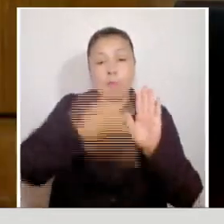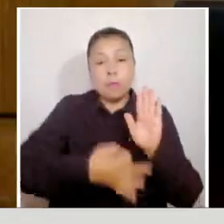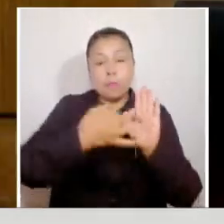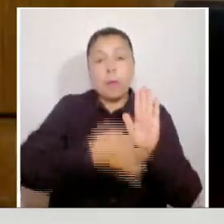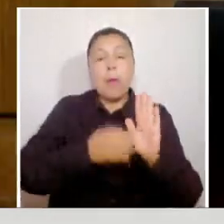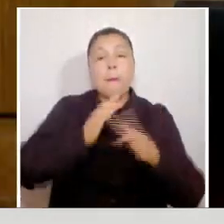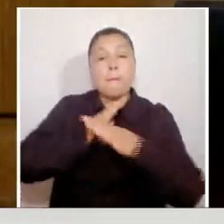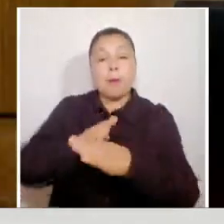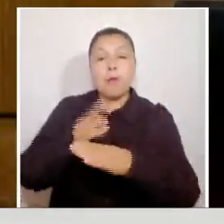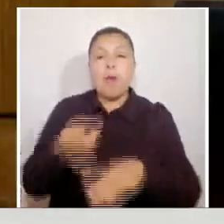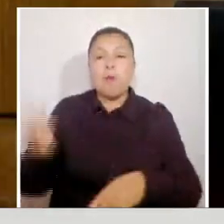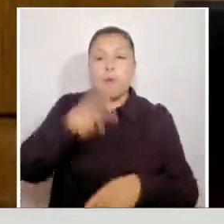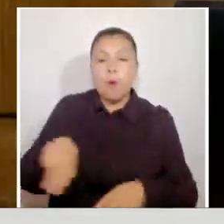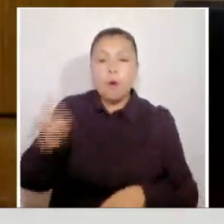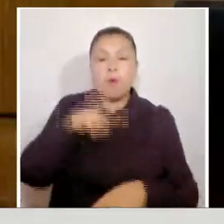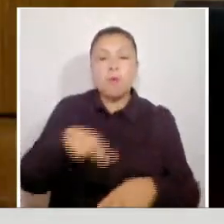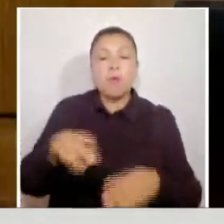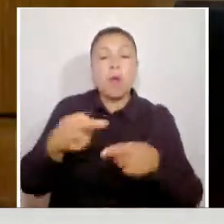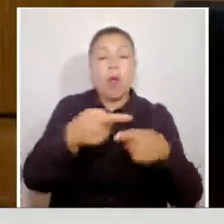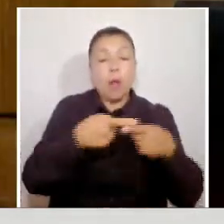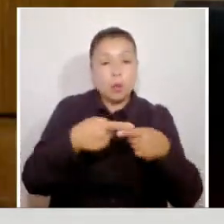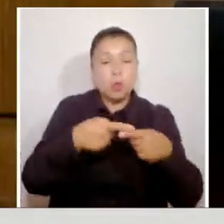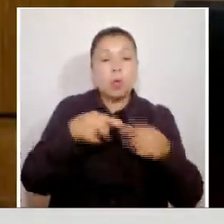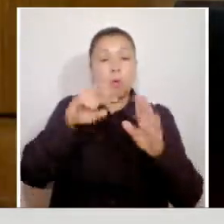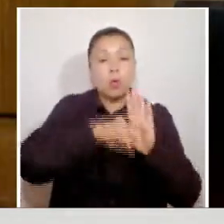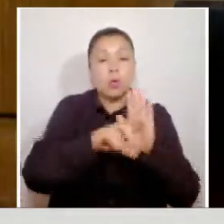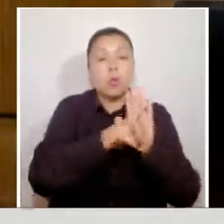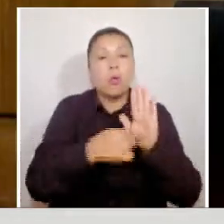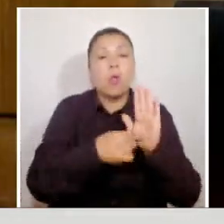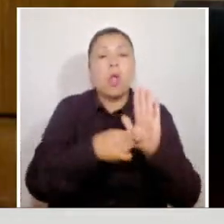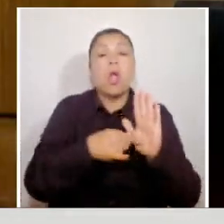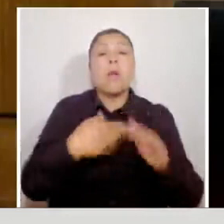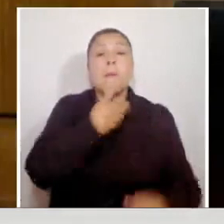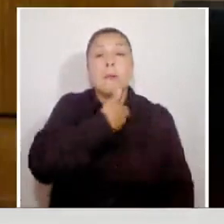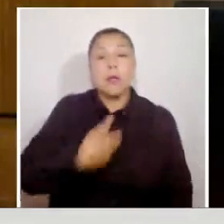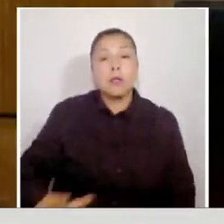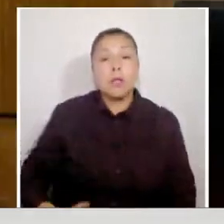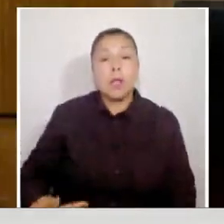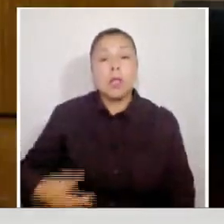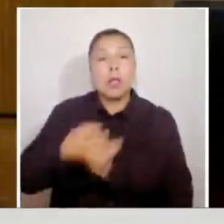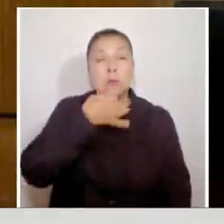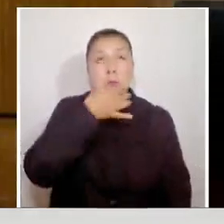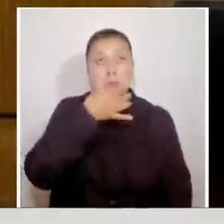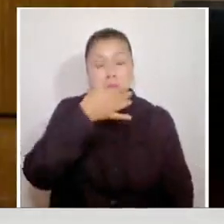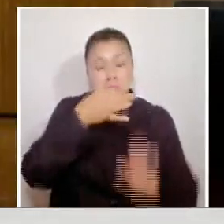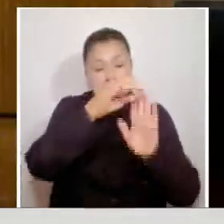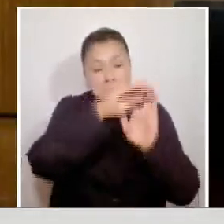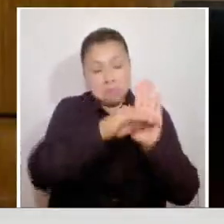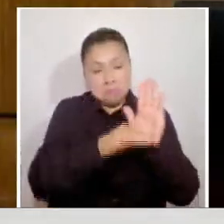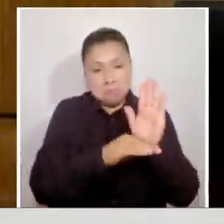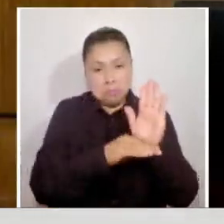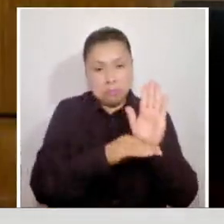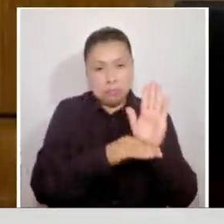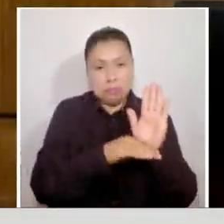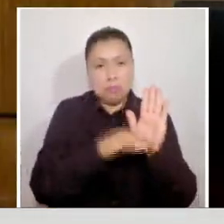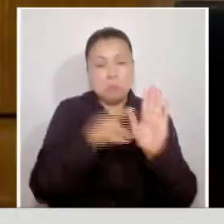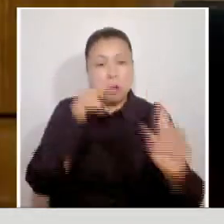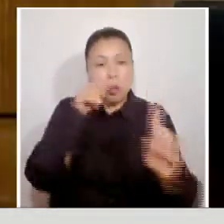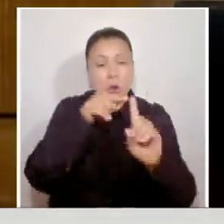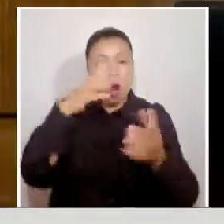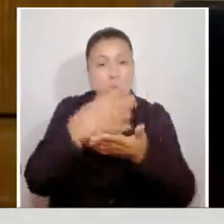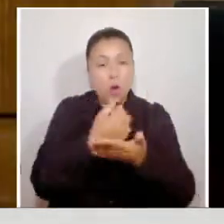reincidencia este proyecto de ley eh presidenta propone una serie de medidas destinadas a lograr estos